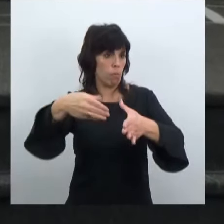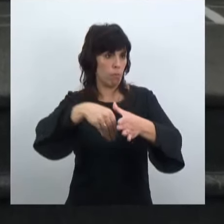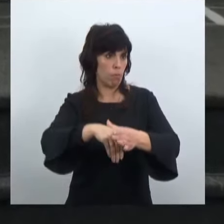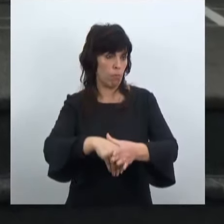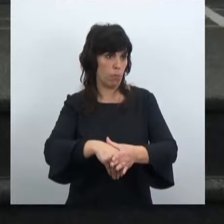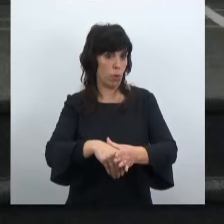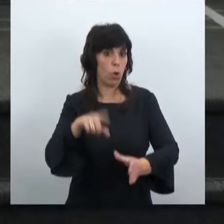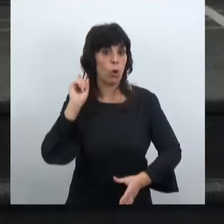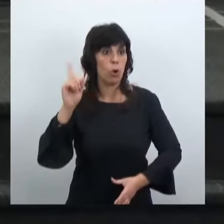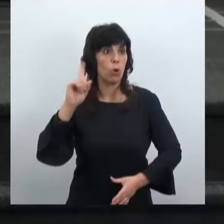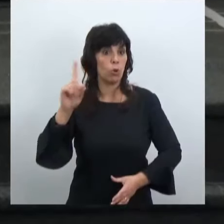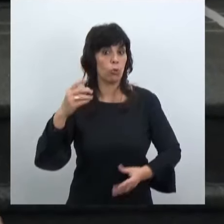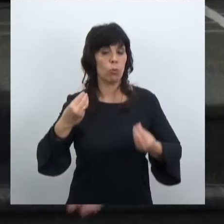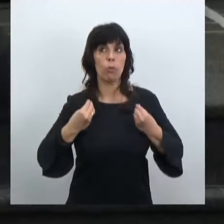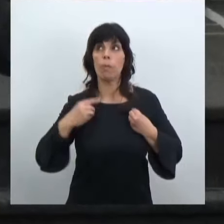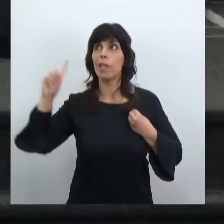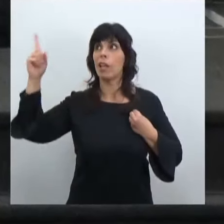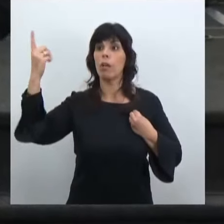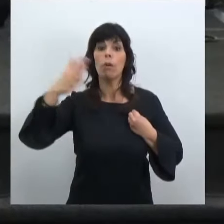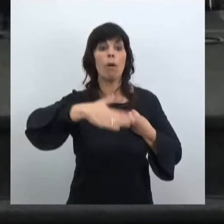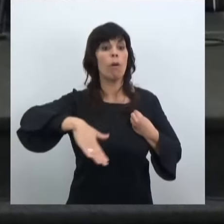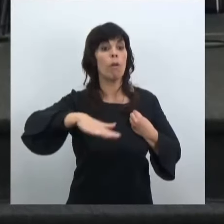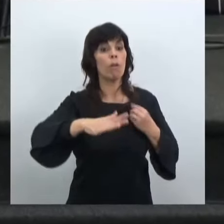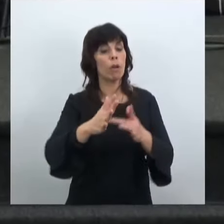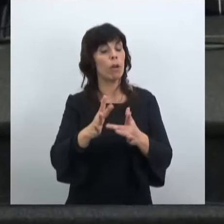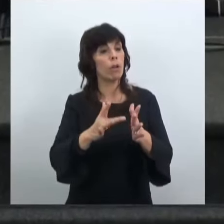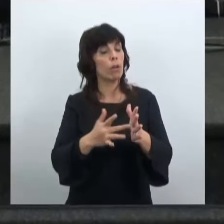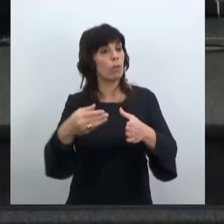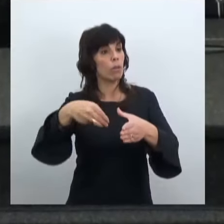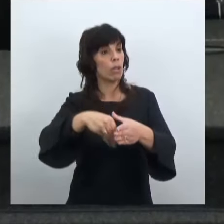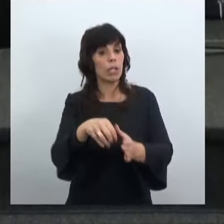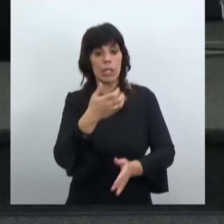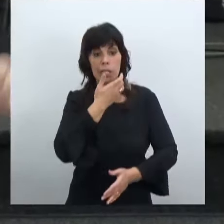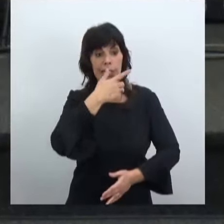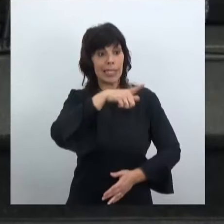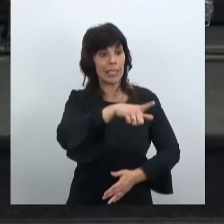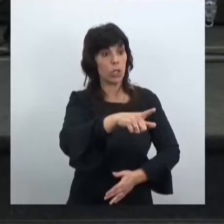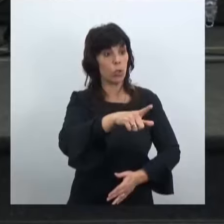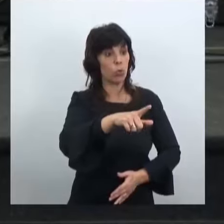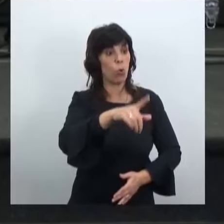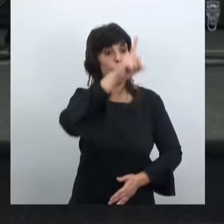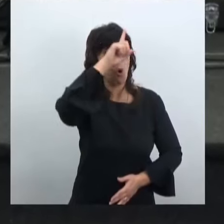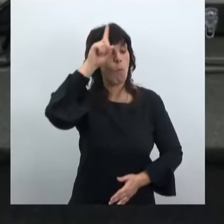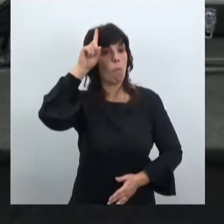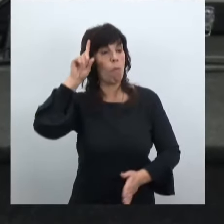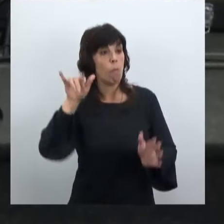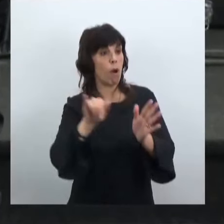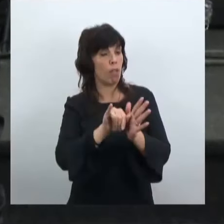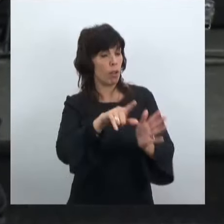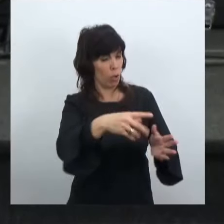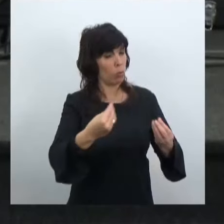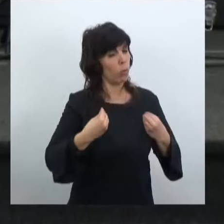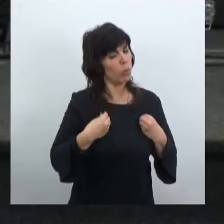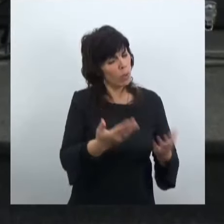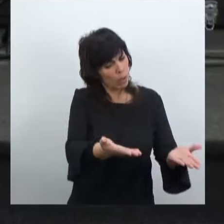solo está en Jesucristo. Por eso, si estás cerca de Madrid, ven, visítanos. Ven a la iglesia Pasión por